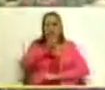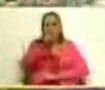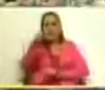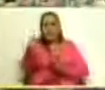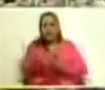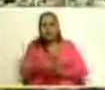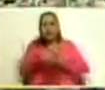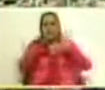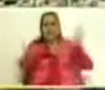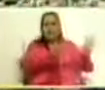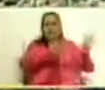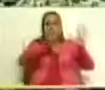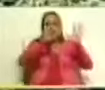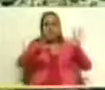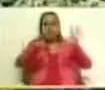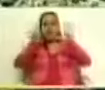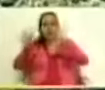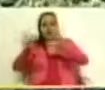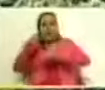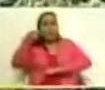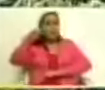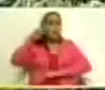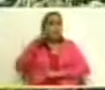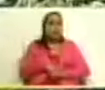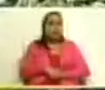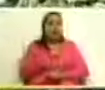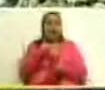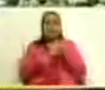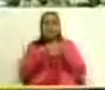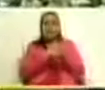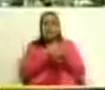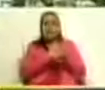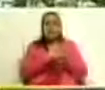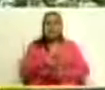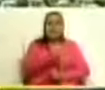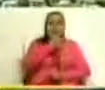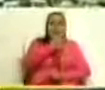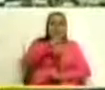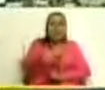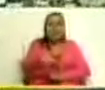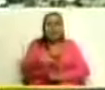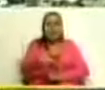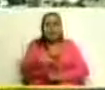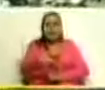1989. Demagogia y engaño, y cuando fallaba, la fuerza, masacre,